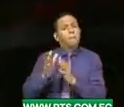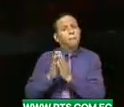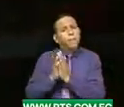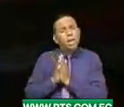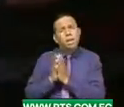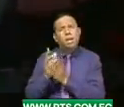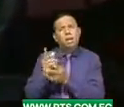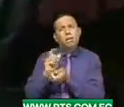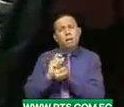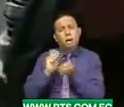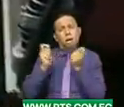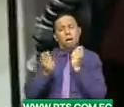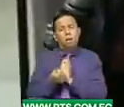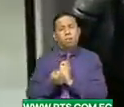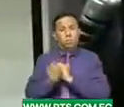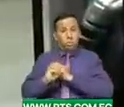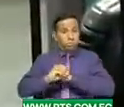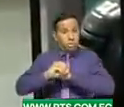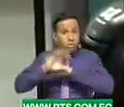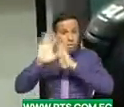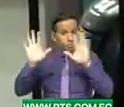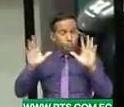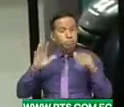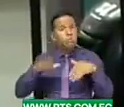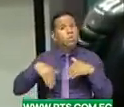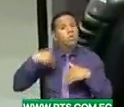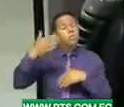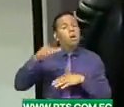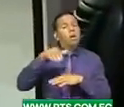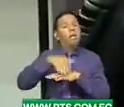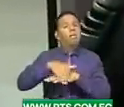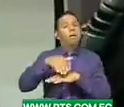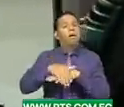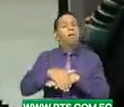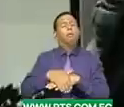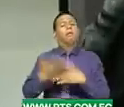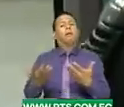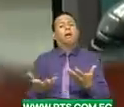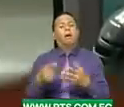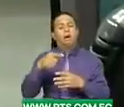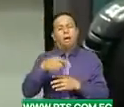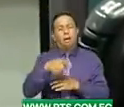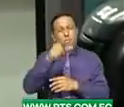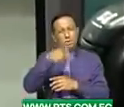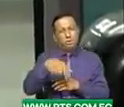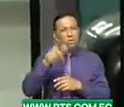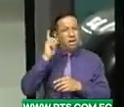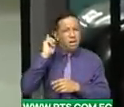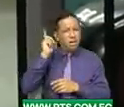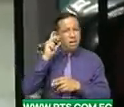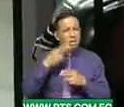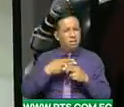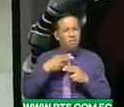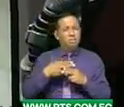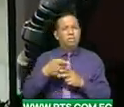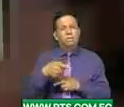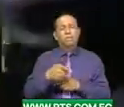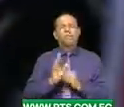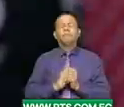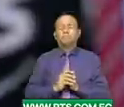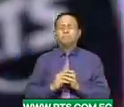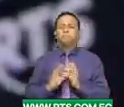en la mañana y el que se realizó en la tarde es en el que se le concedió el 'habeas corpus' parcial